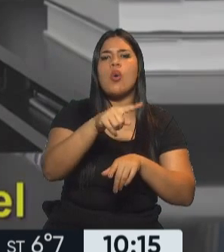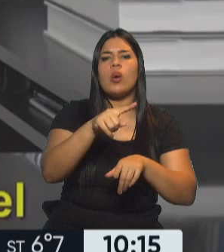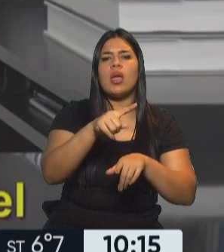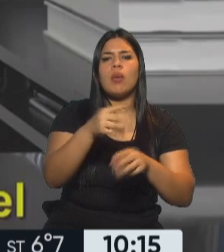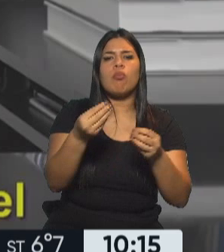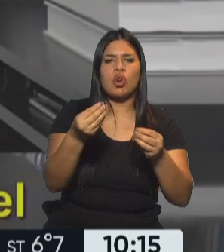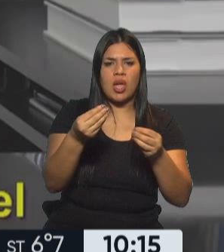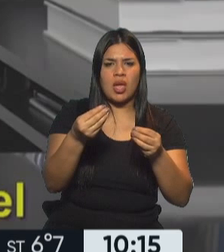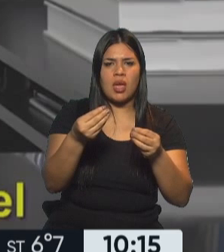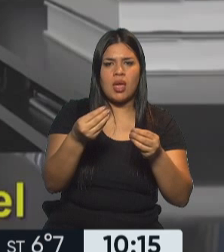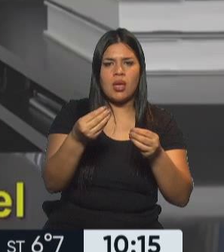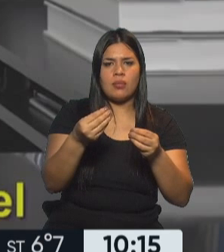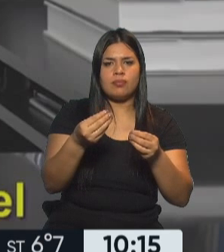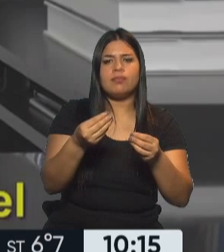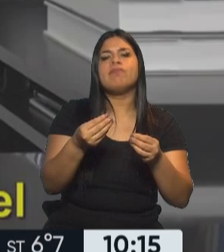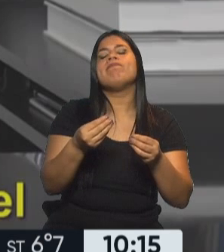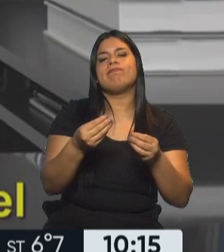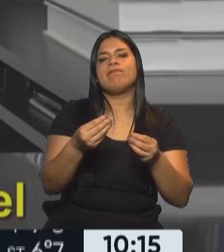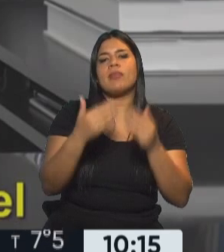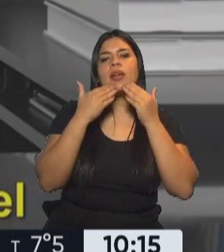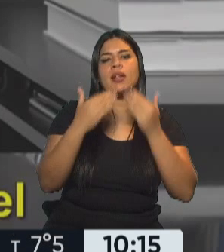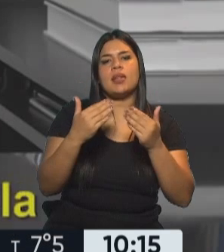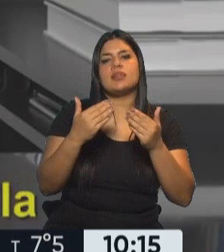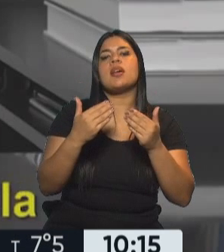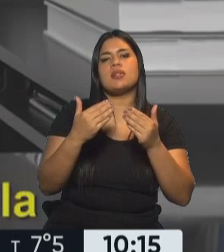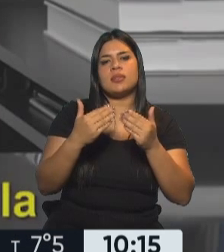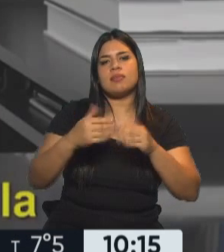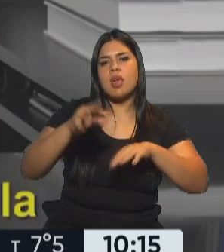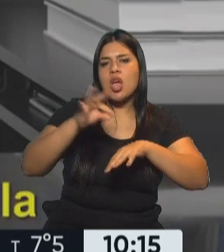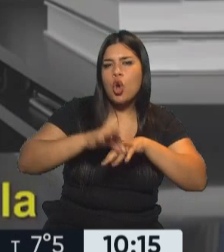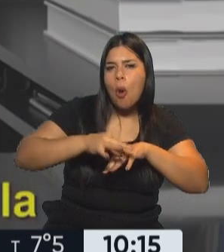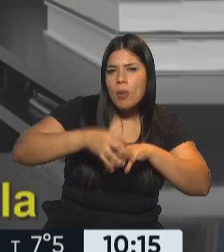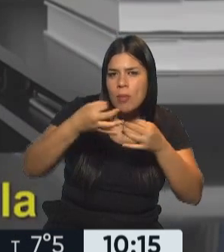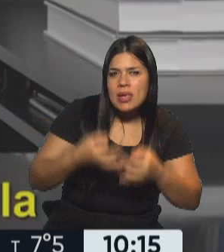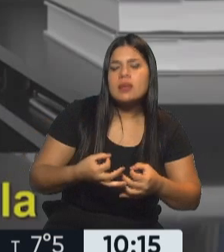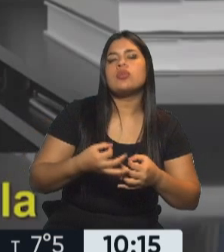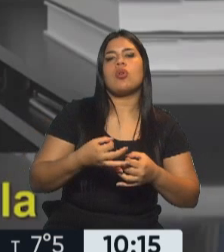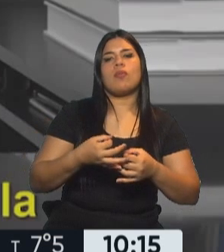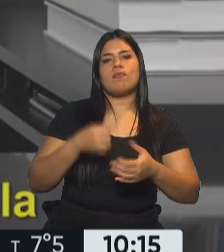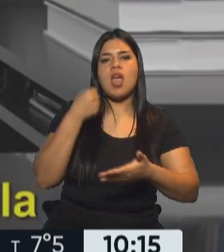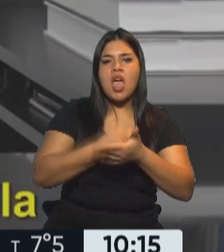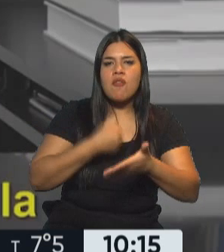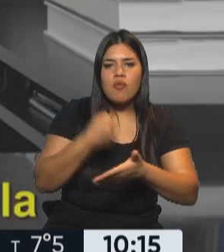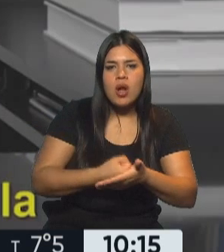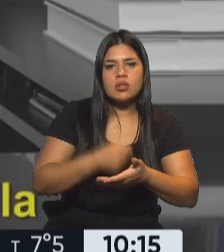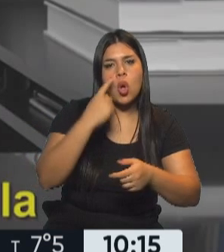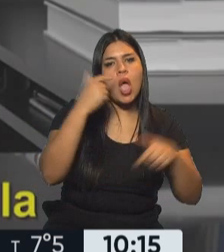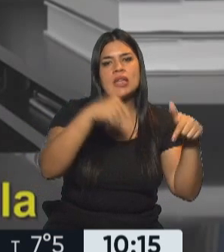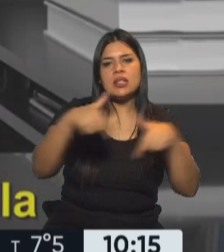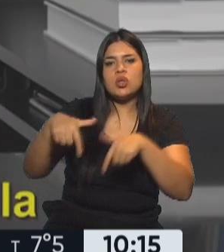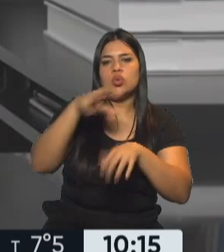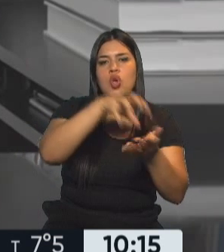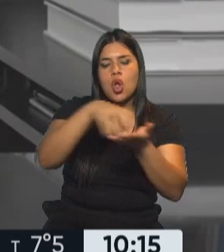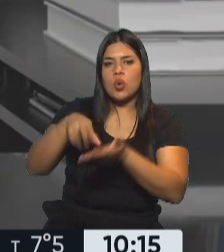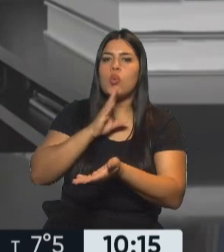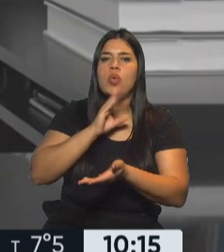y exclusivamente por el esfuerzo y el compromiso incansable de las instituciones centrales de la comunidad